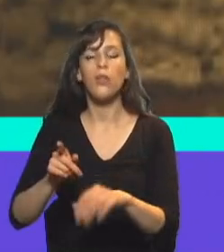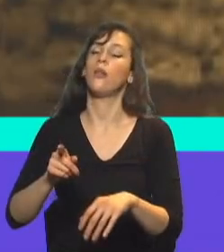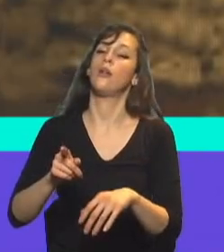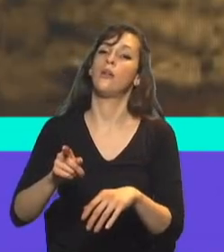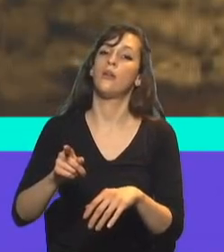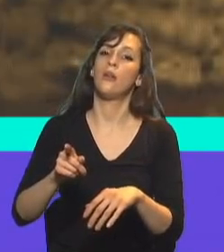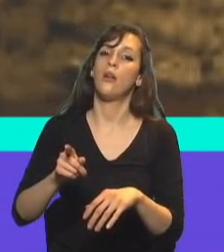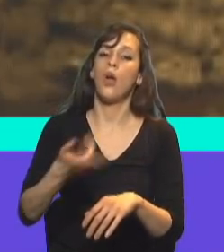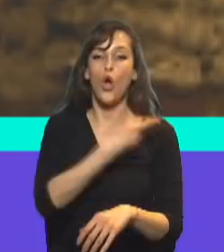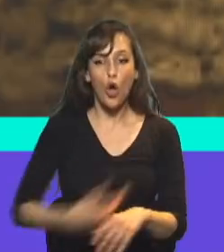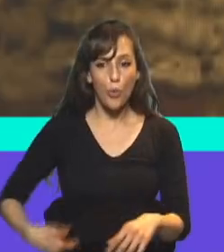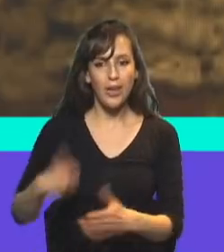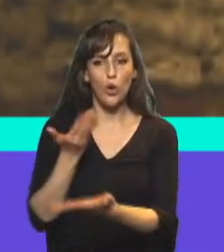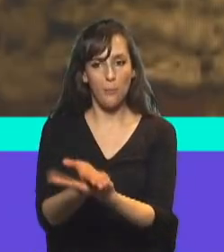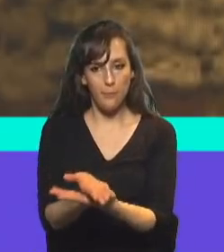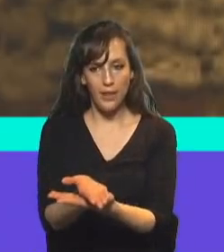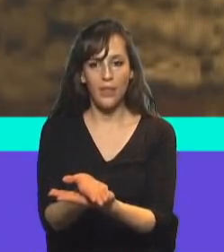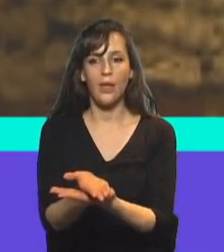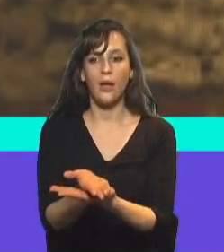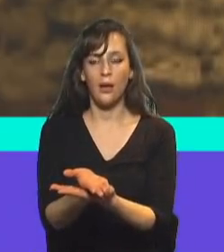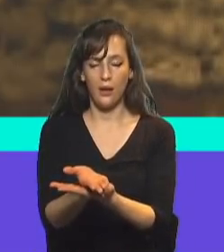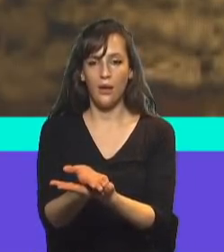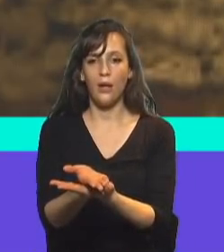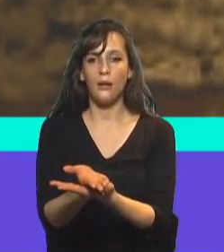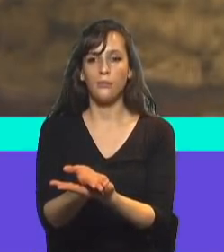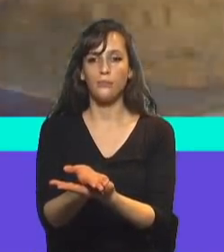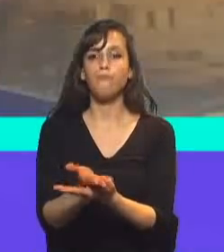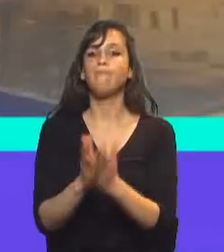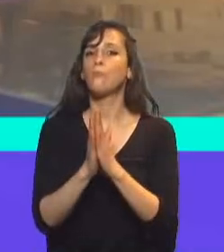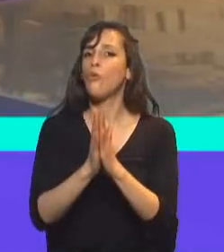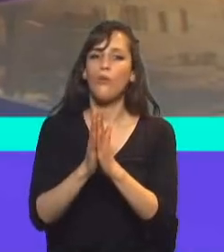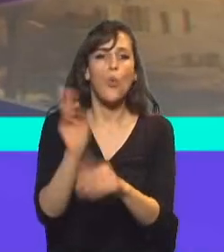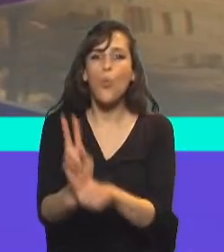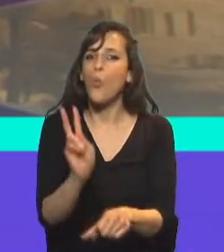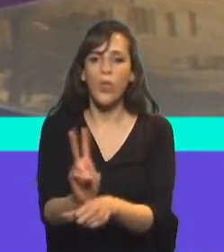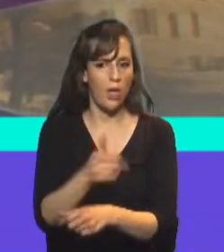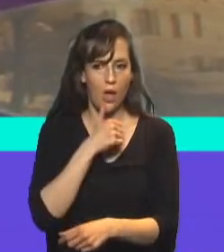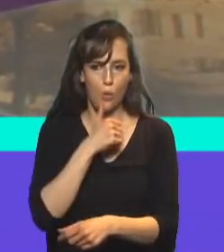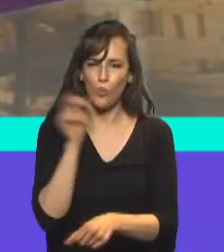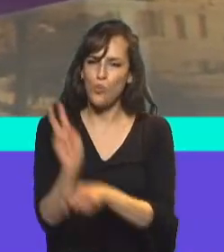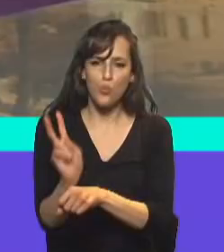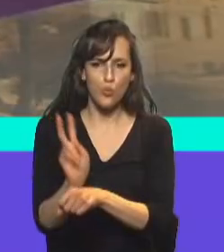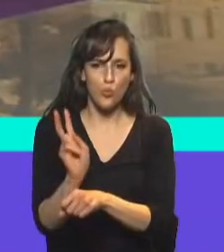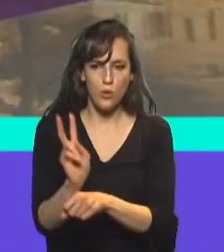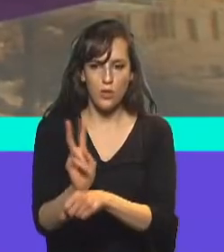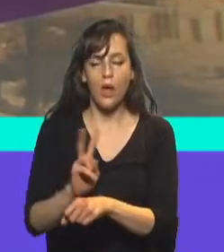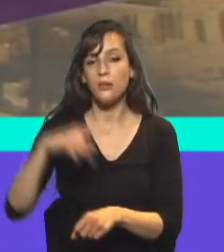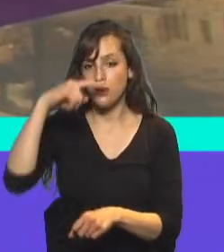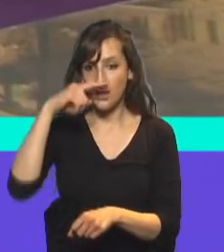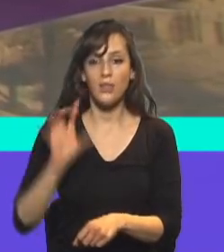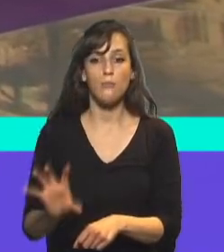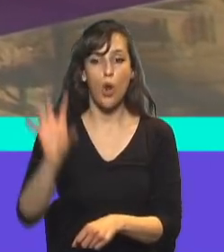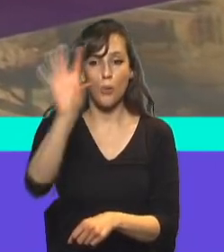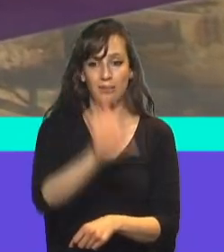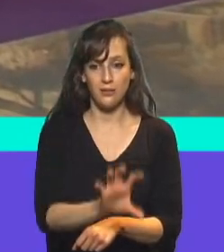el gobierno pidió que se haga una especie de uso muy cuidadoso del agua en 7 provincias al